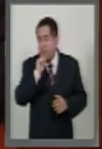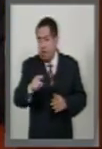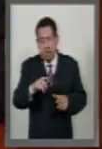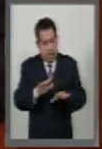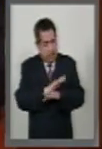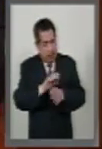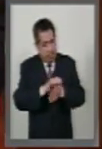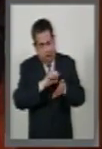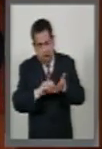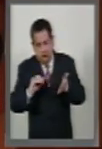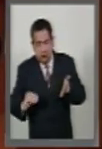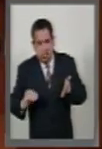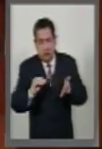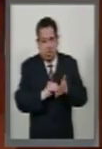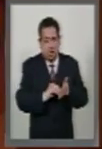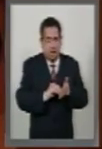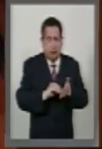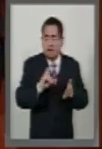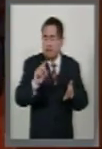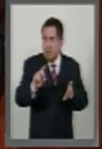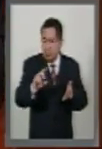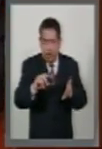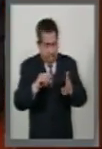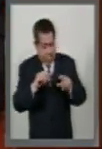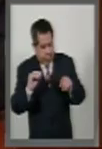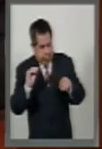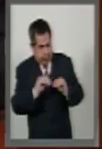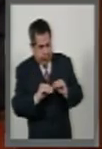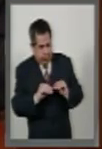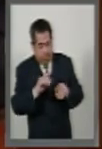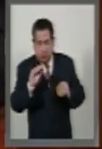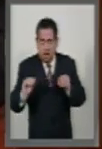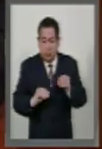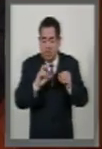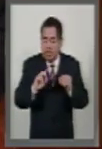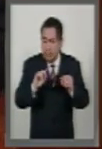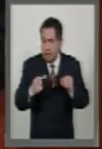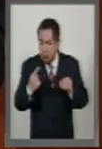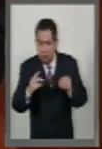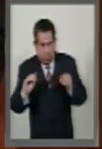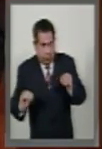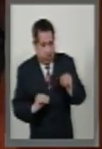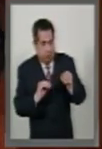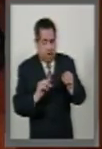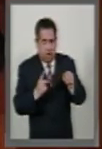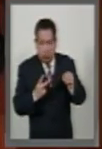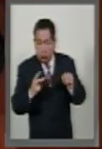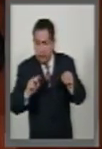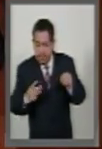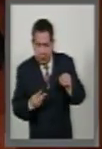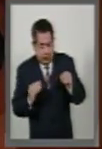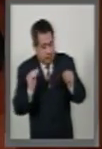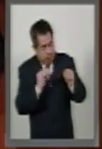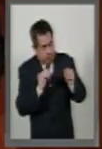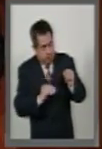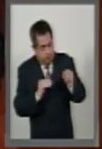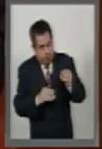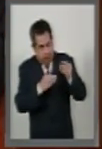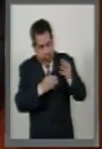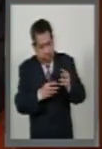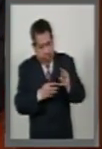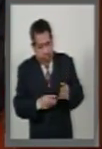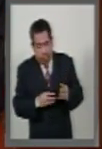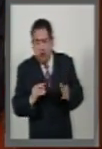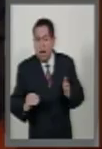reforma la fracción trigésima y se adicionan las fracciones trigésima primera, segunda y tercera, recorriéndose